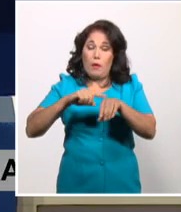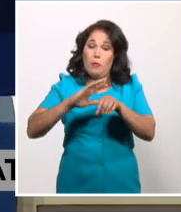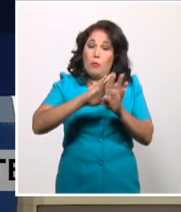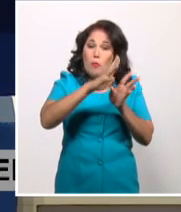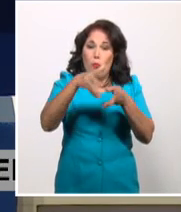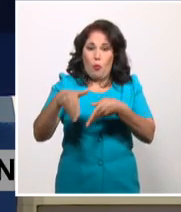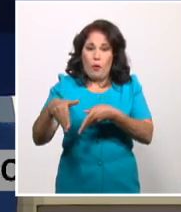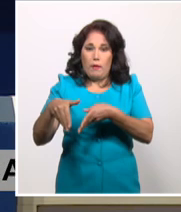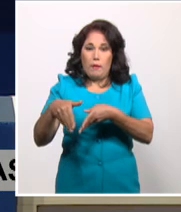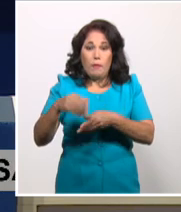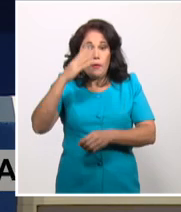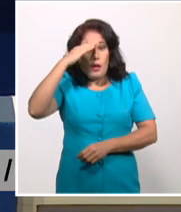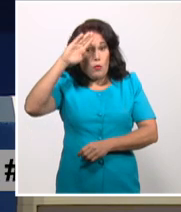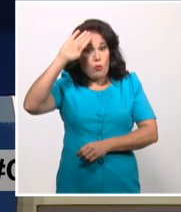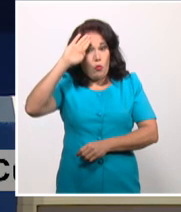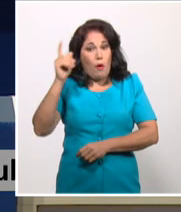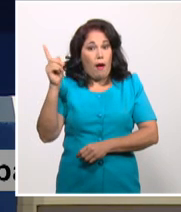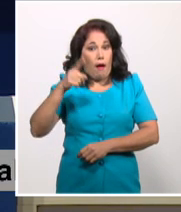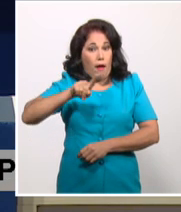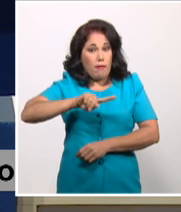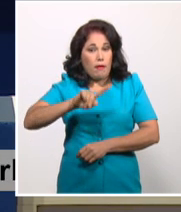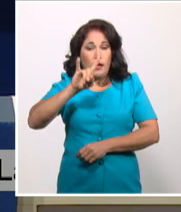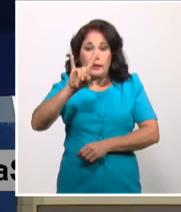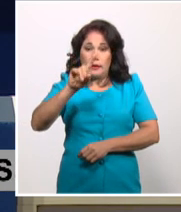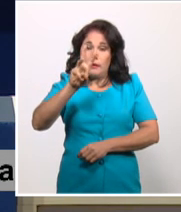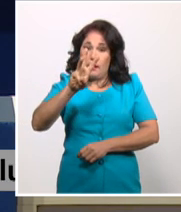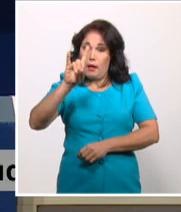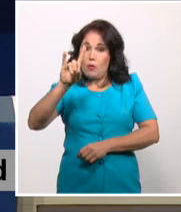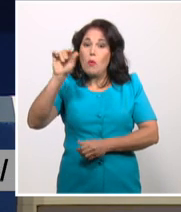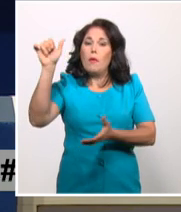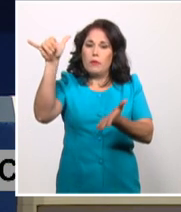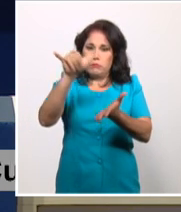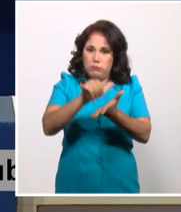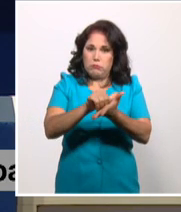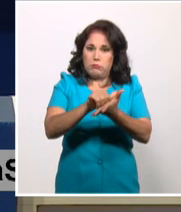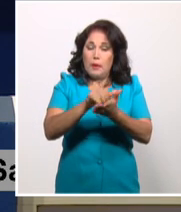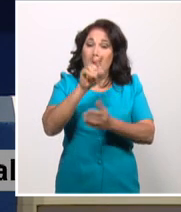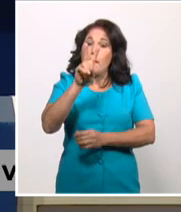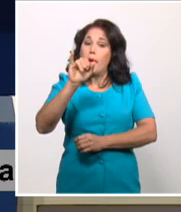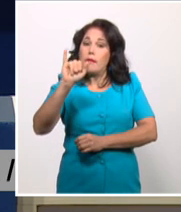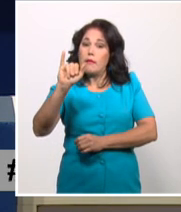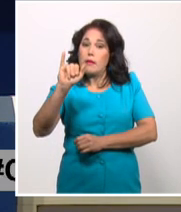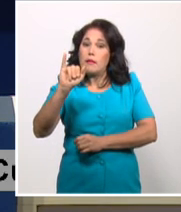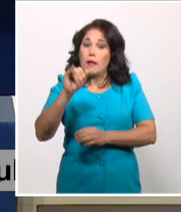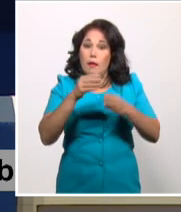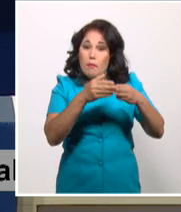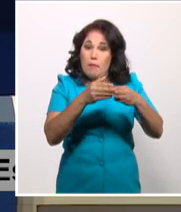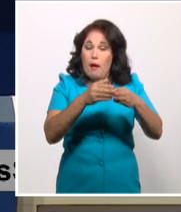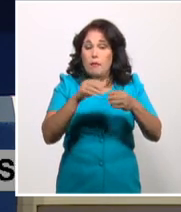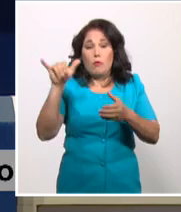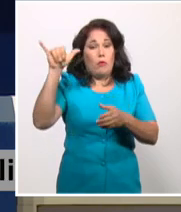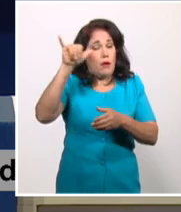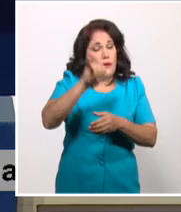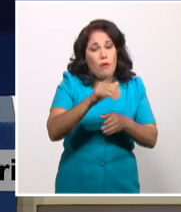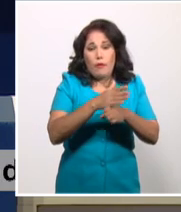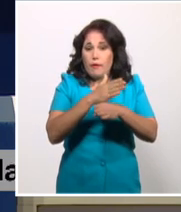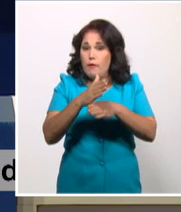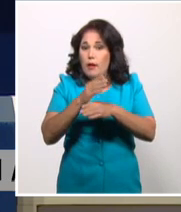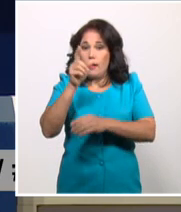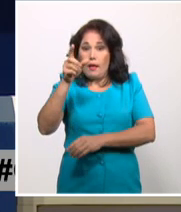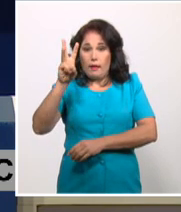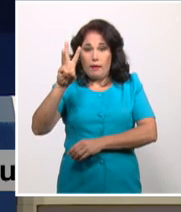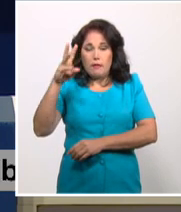En Cuba se recibieron en el día de ayer 39 viajeros, de ellos 26 tripulantes cubanos, 13